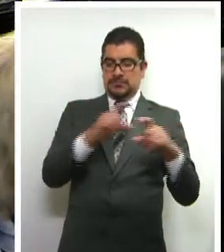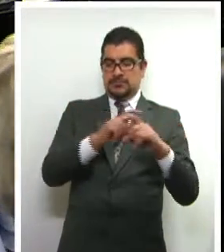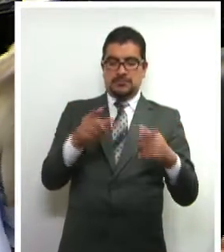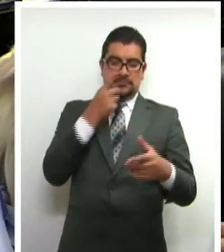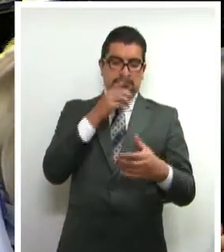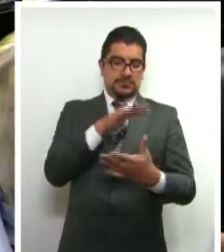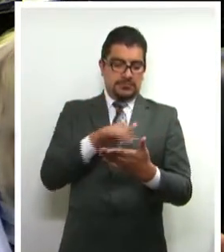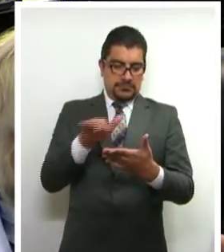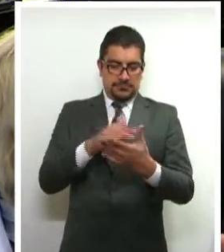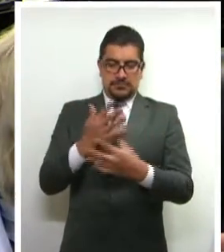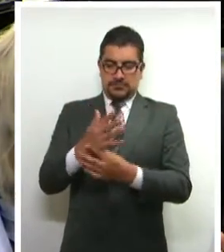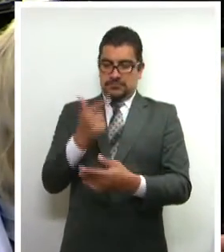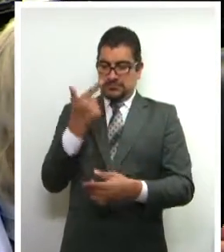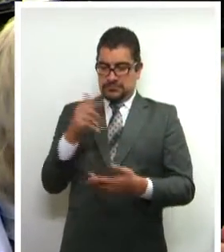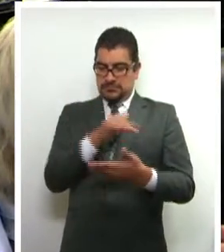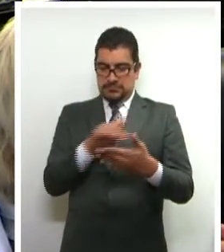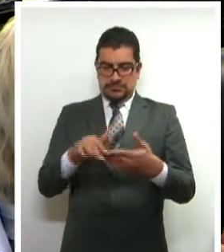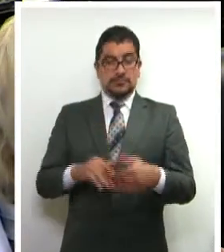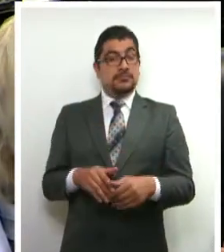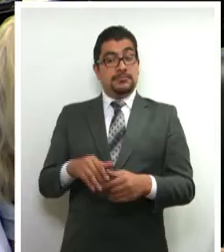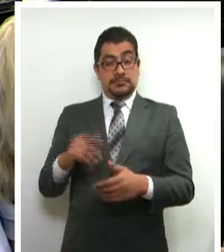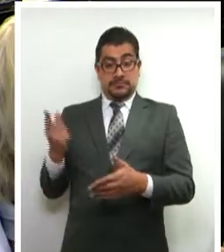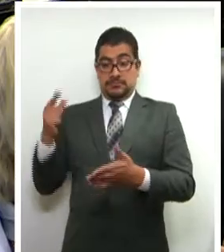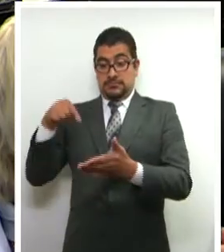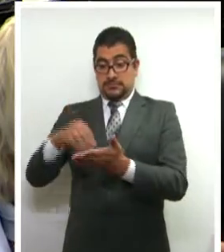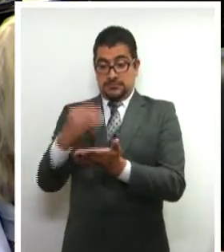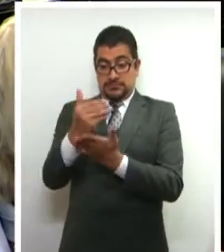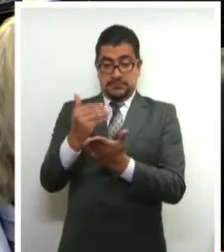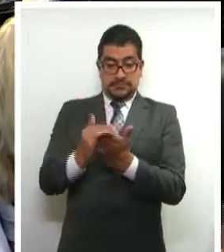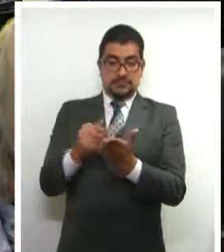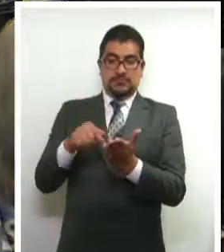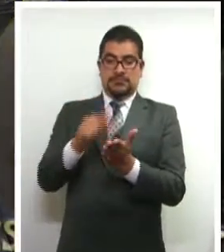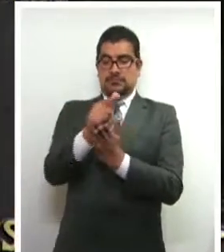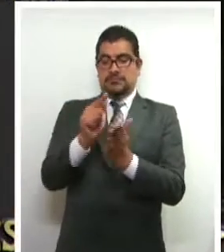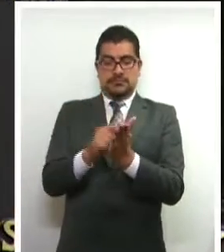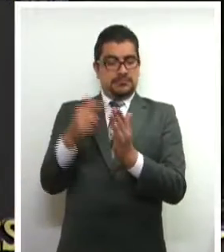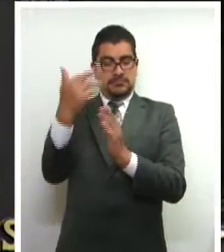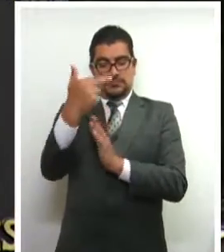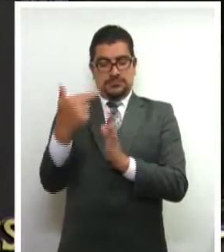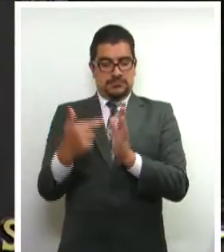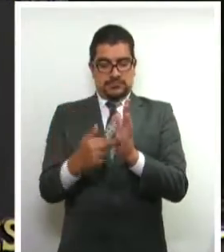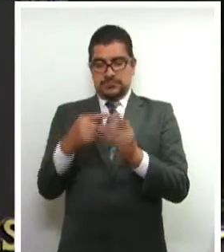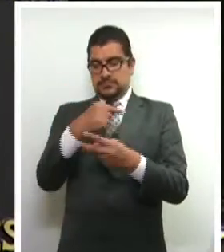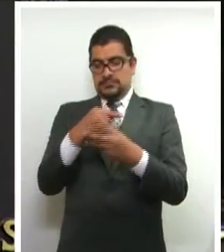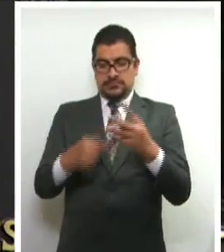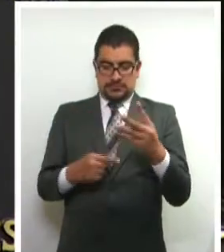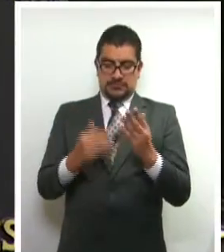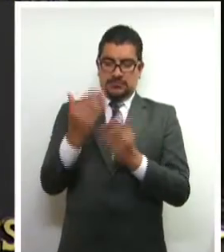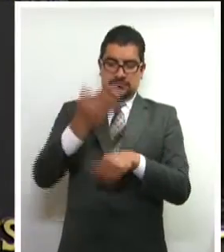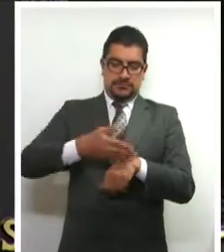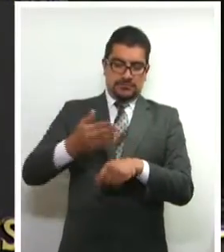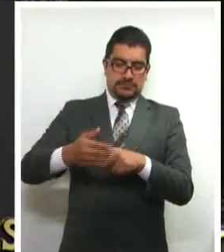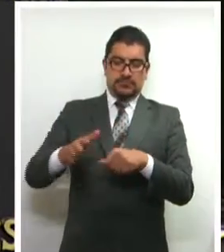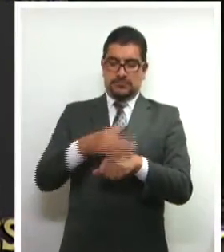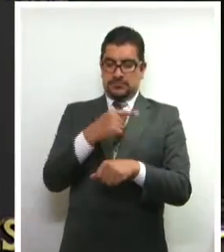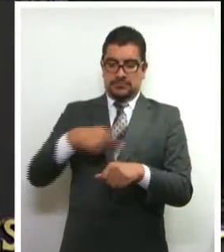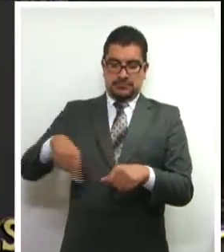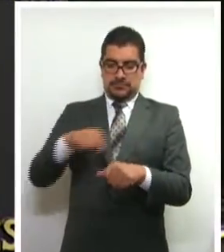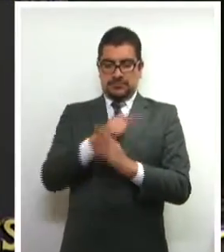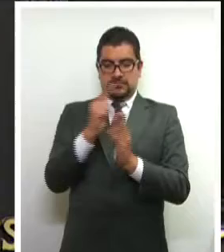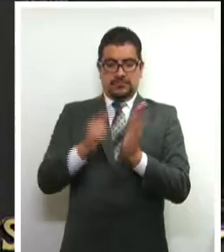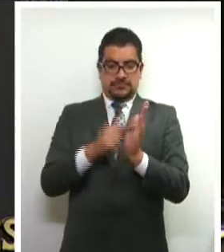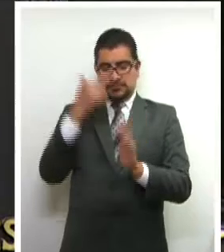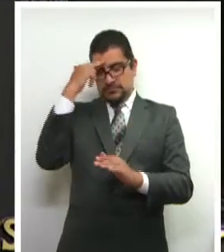manera. Fracción séptima, imponer en los términos que prevé la ley sanciones administrativas por infracciones a las leyes